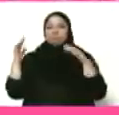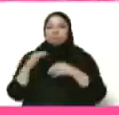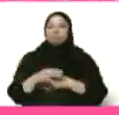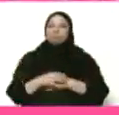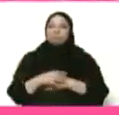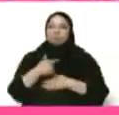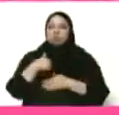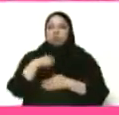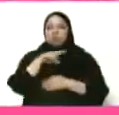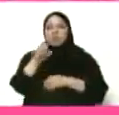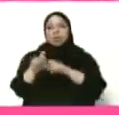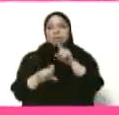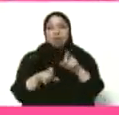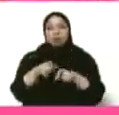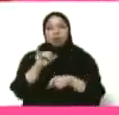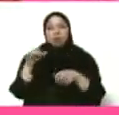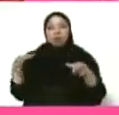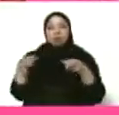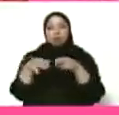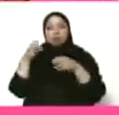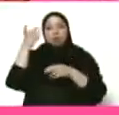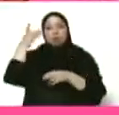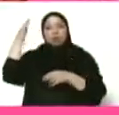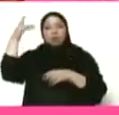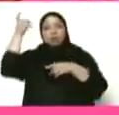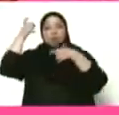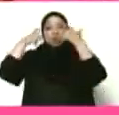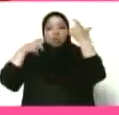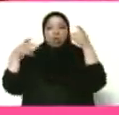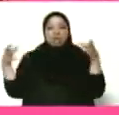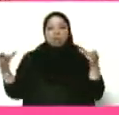Soy de los de Chávez, soy de las de Chávez.